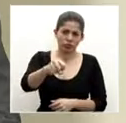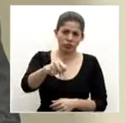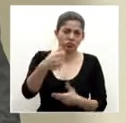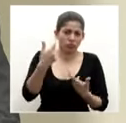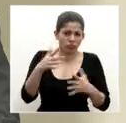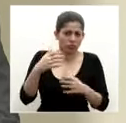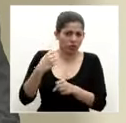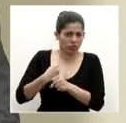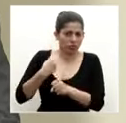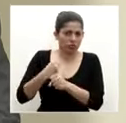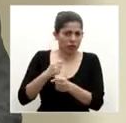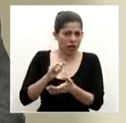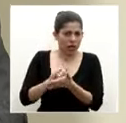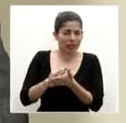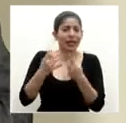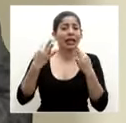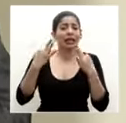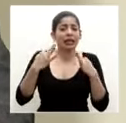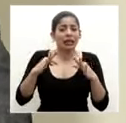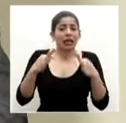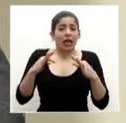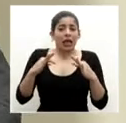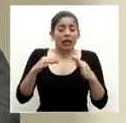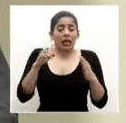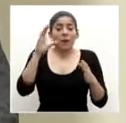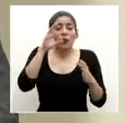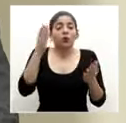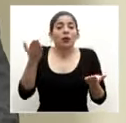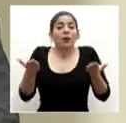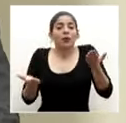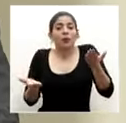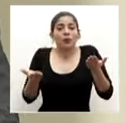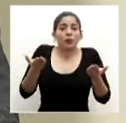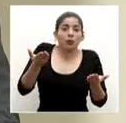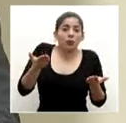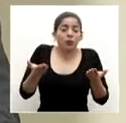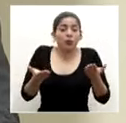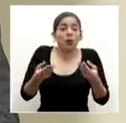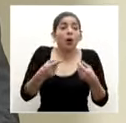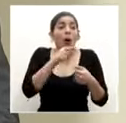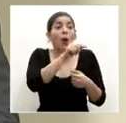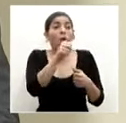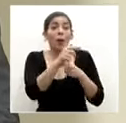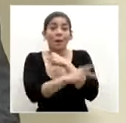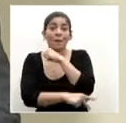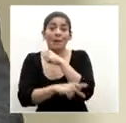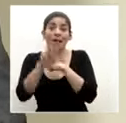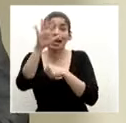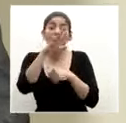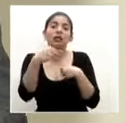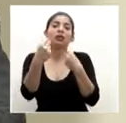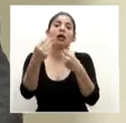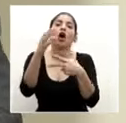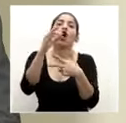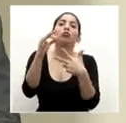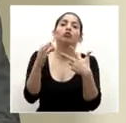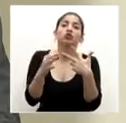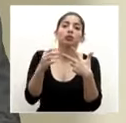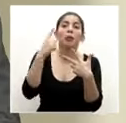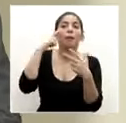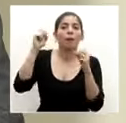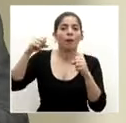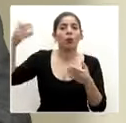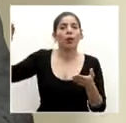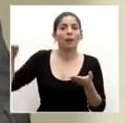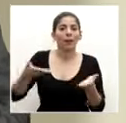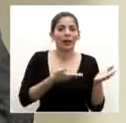hemos hecho y hemos tratado, de acuerdo a ese balance, el ofrecerle alternativas a los países de la región para poder circular por nuestro